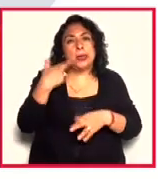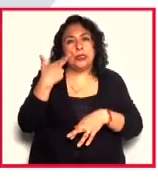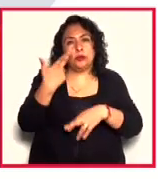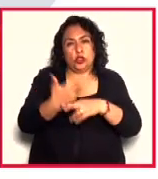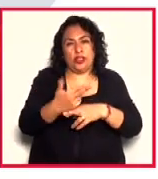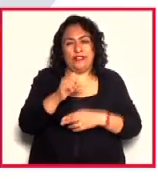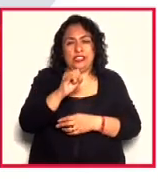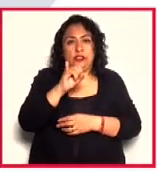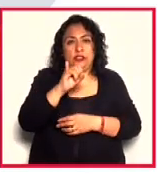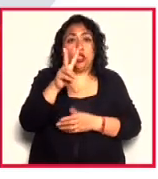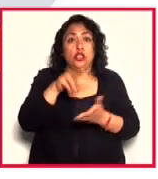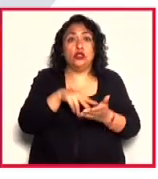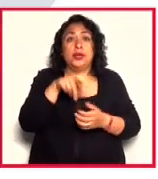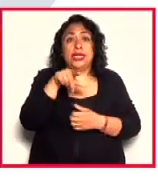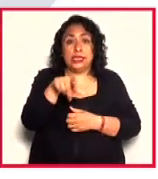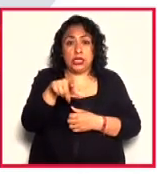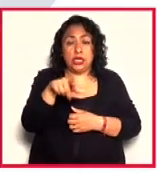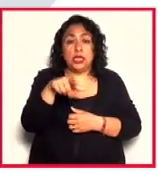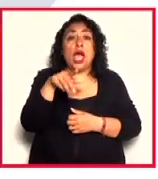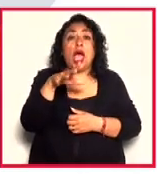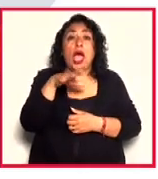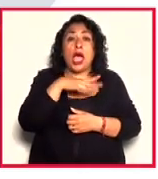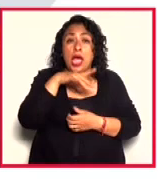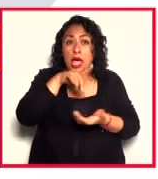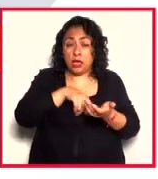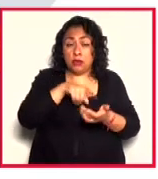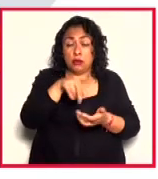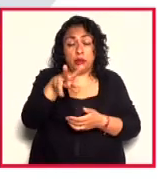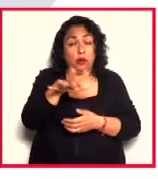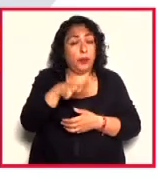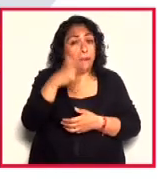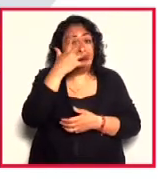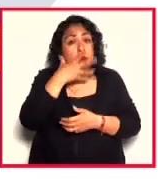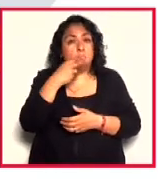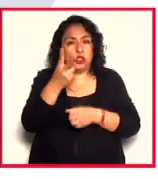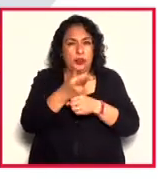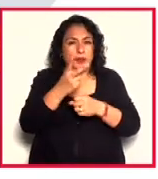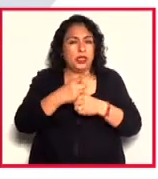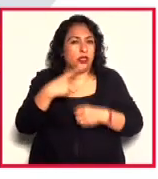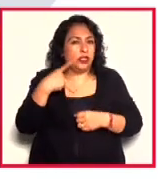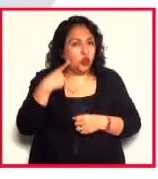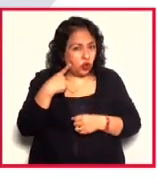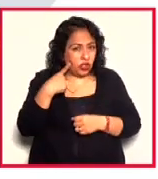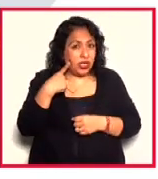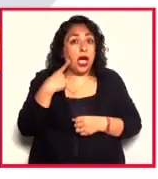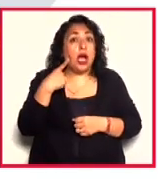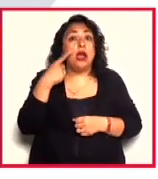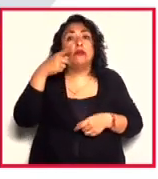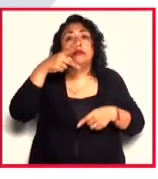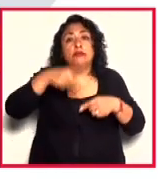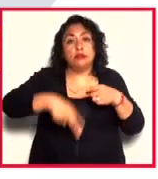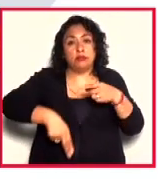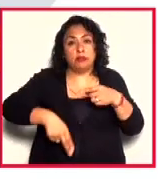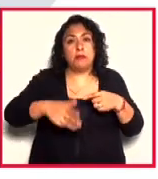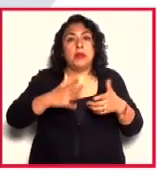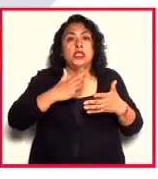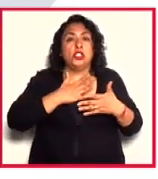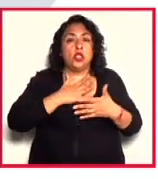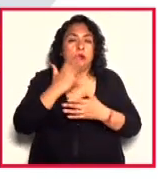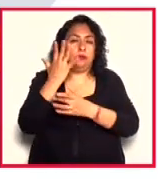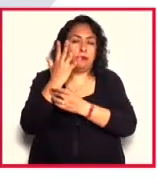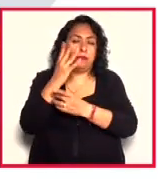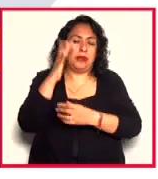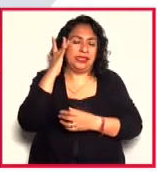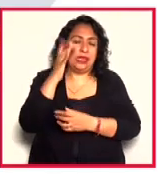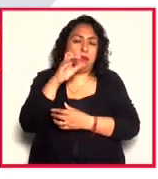2017. Ahí estuve. El espectáculo es maravilloso. Los invito a escuchar enseguida esta parte de La Pasión según San Marcos de Osvaldo